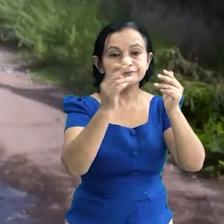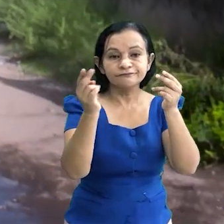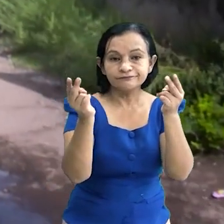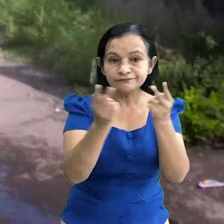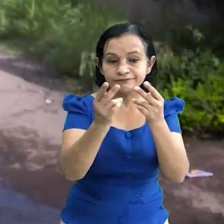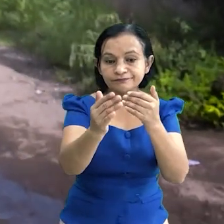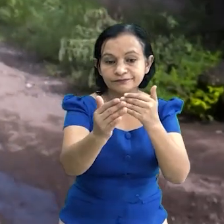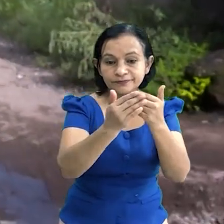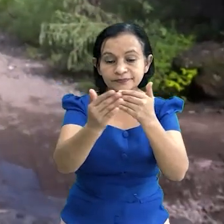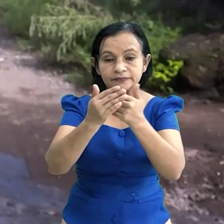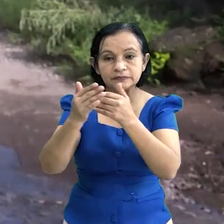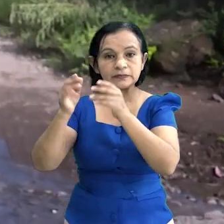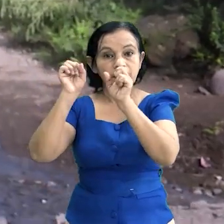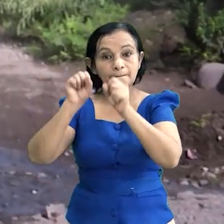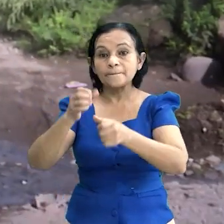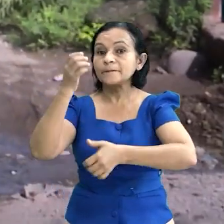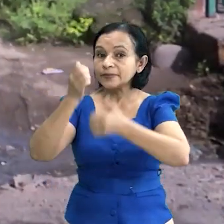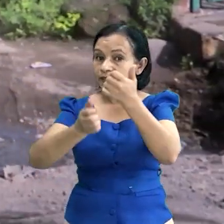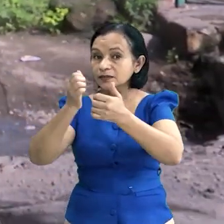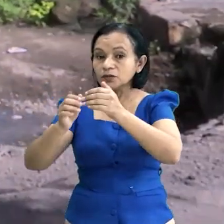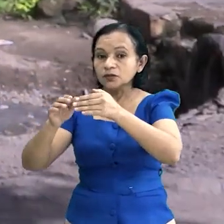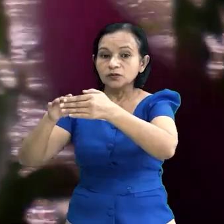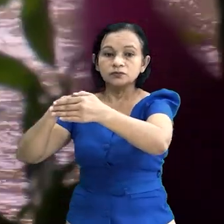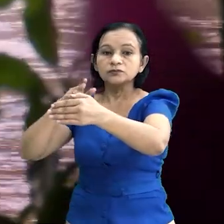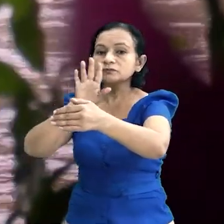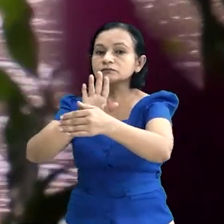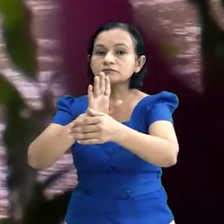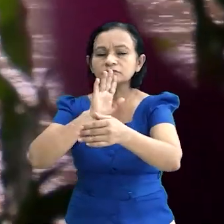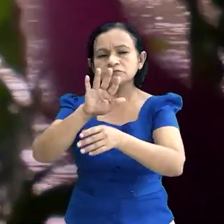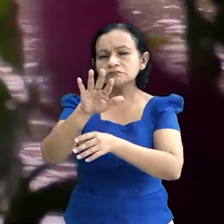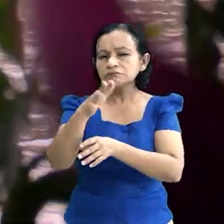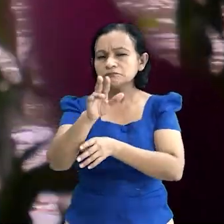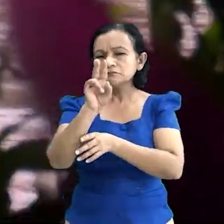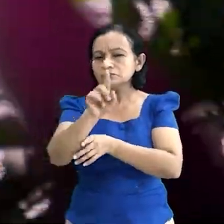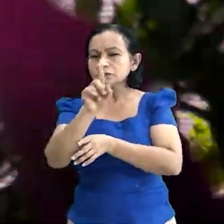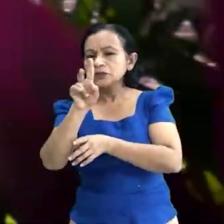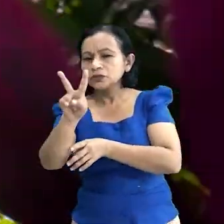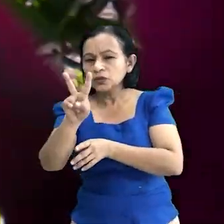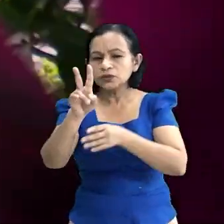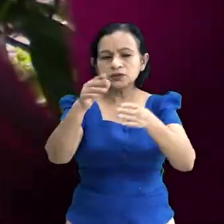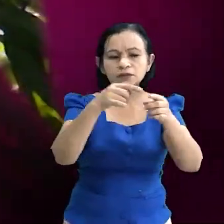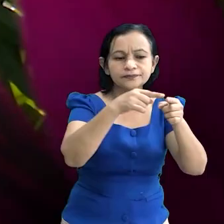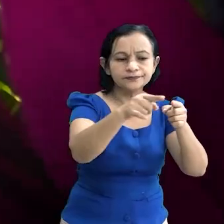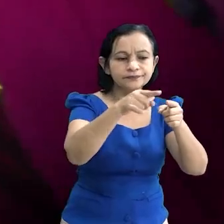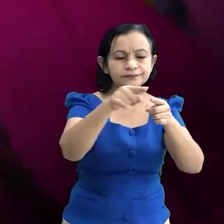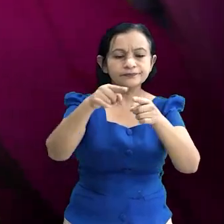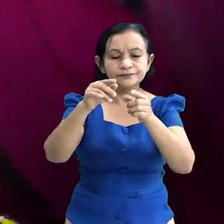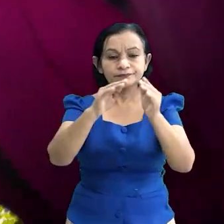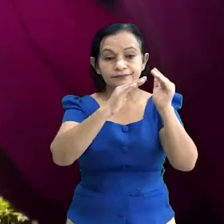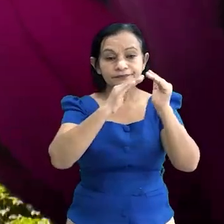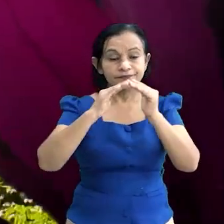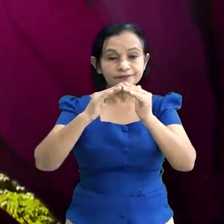Malacatoya se podrían ver afectadas. Estamos hablando de alrededor como de 12 comunidades, hasta llegar